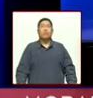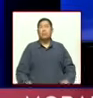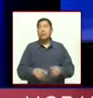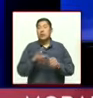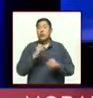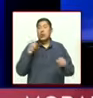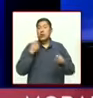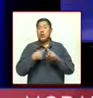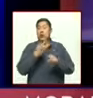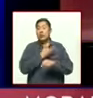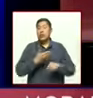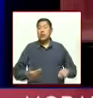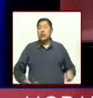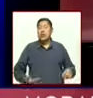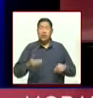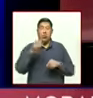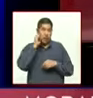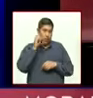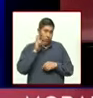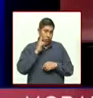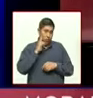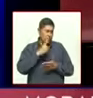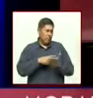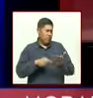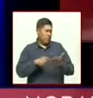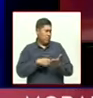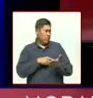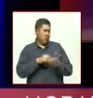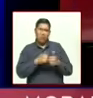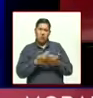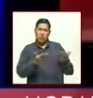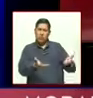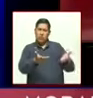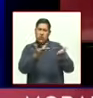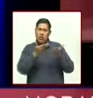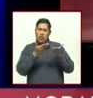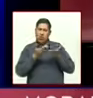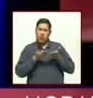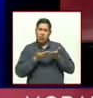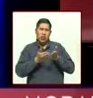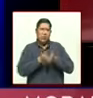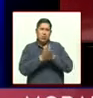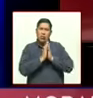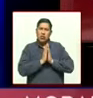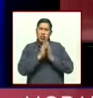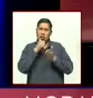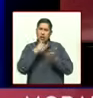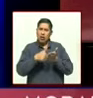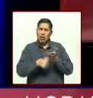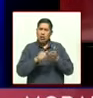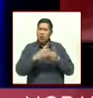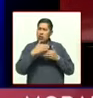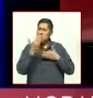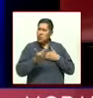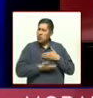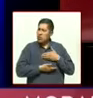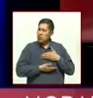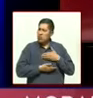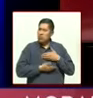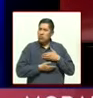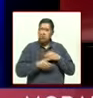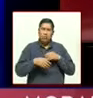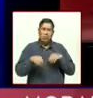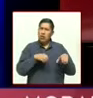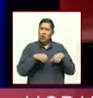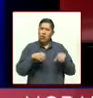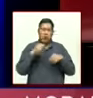Bueno, y el expresidente de Bolivia, Evo Morales, ha criticado la manera en la que han llevado justamente esta solicitud, la invitación para el diálogo por parte